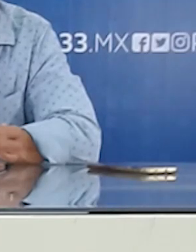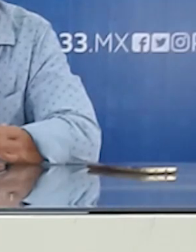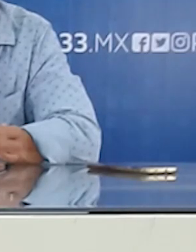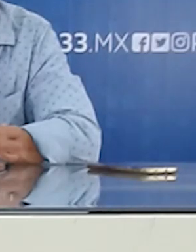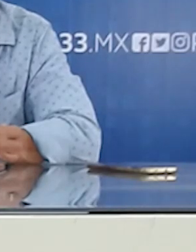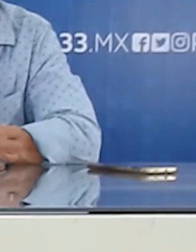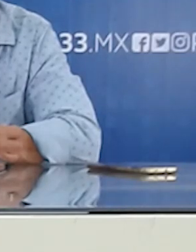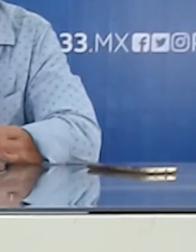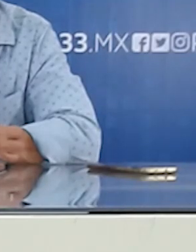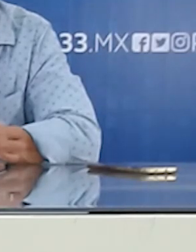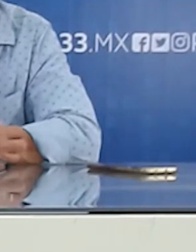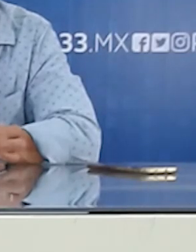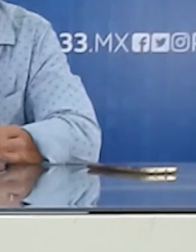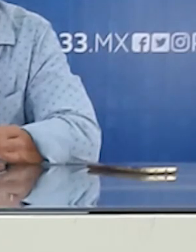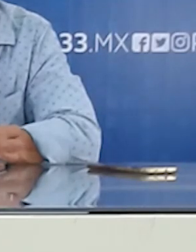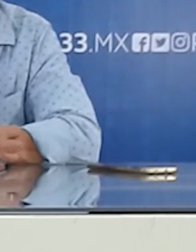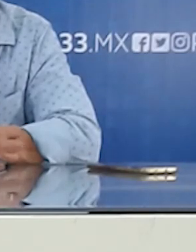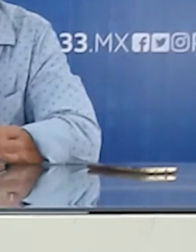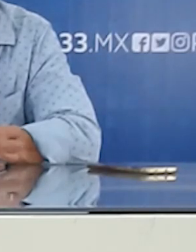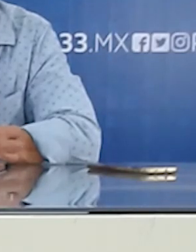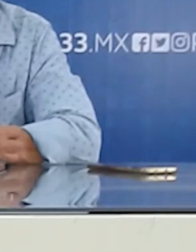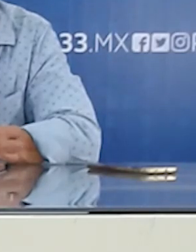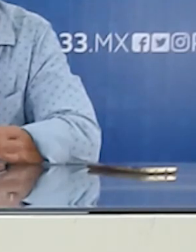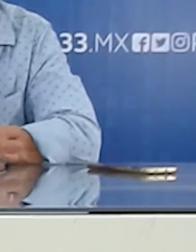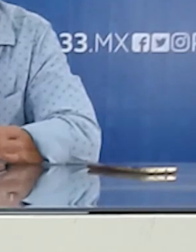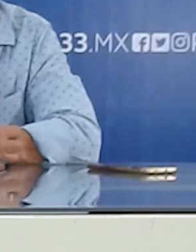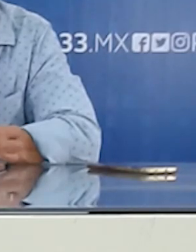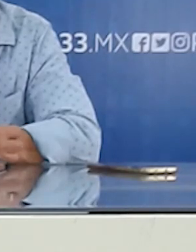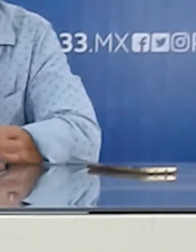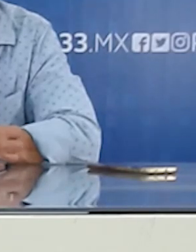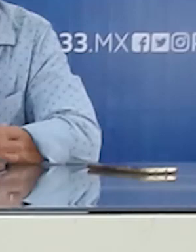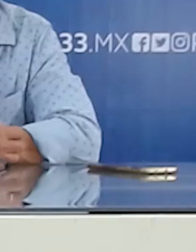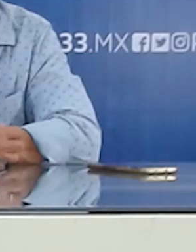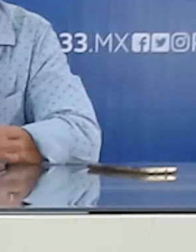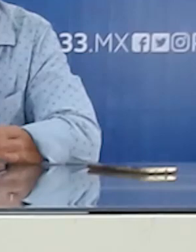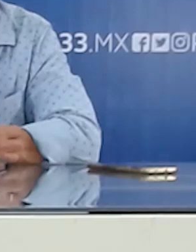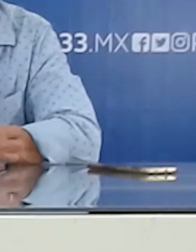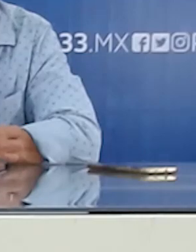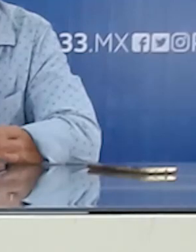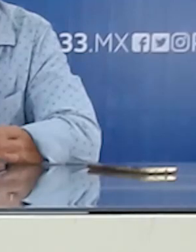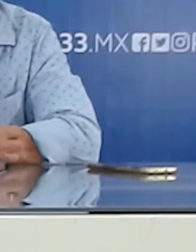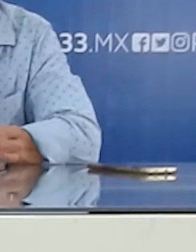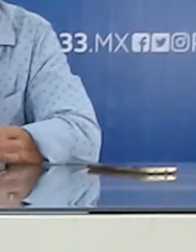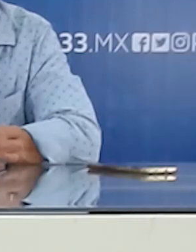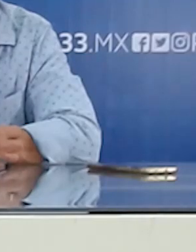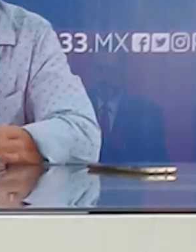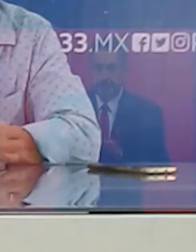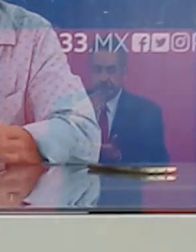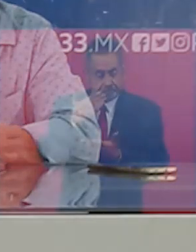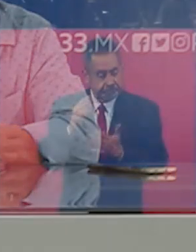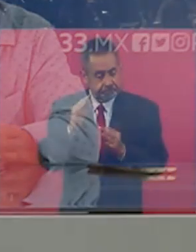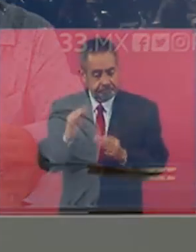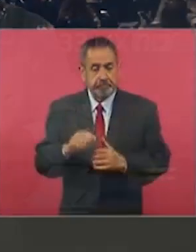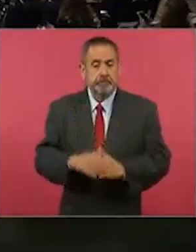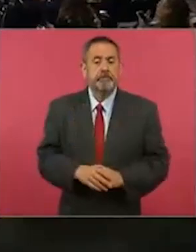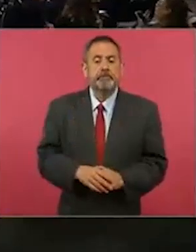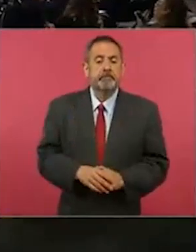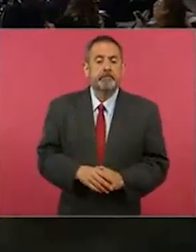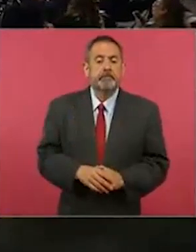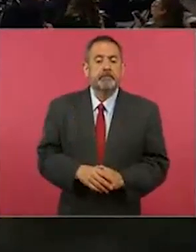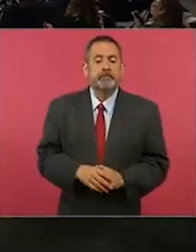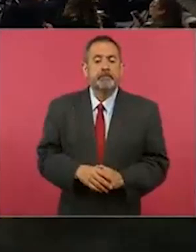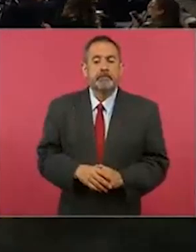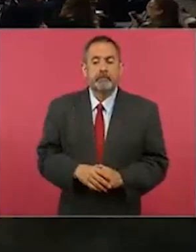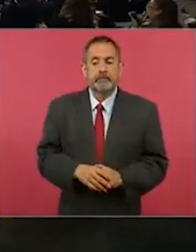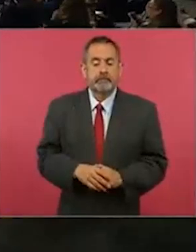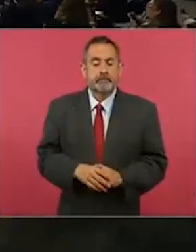Pues dijo el señor López-Gatell que no hay que sobredimensionar este aviso por el COVID-19. El